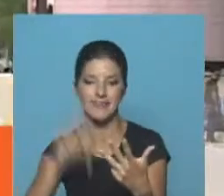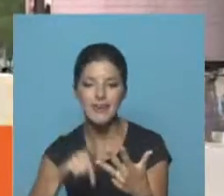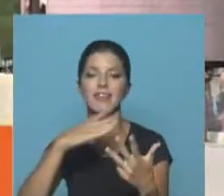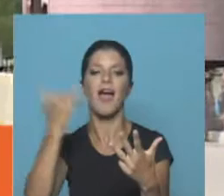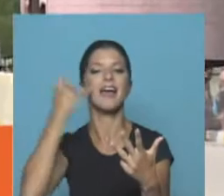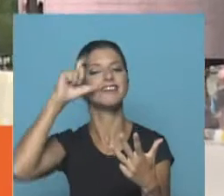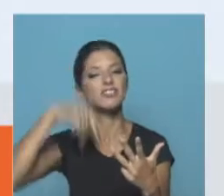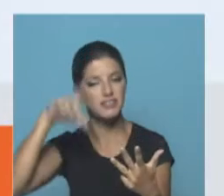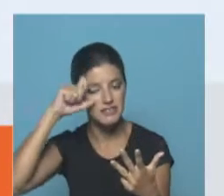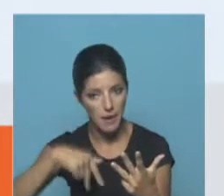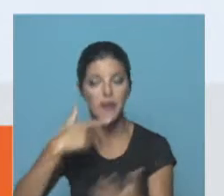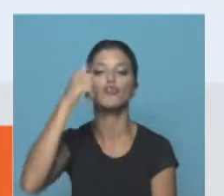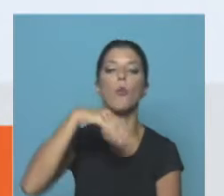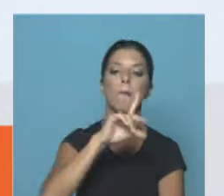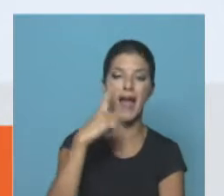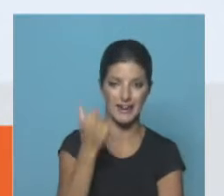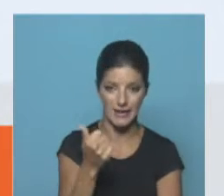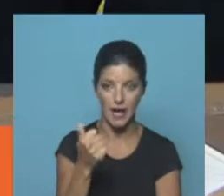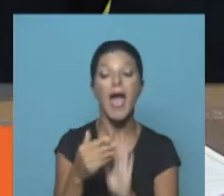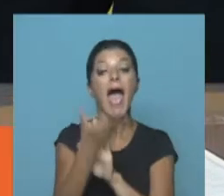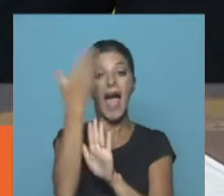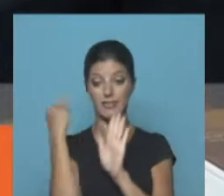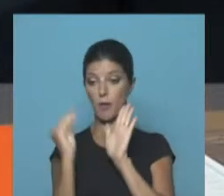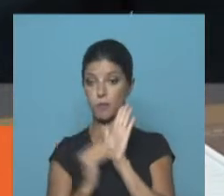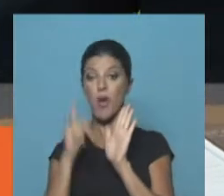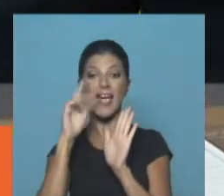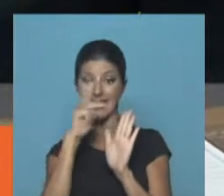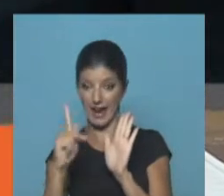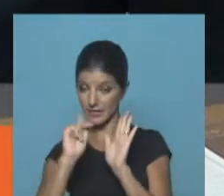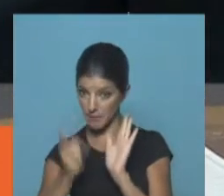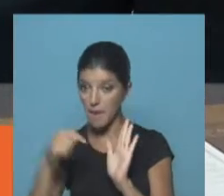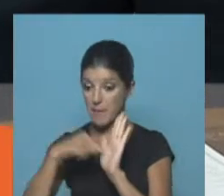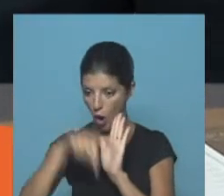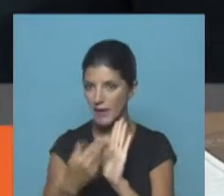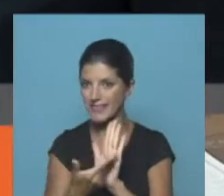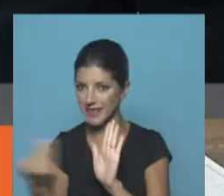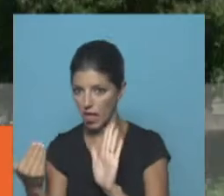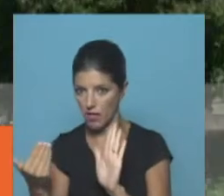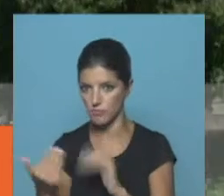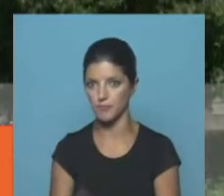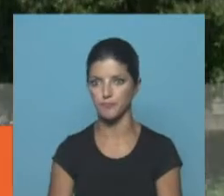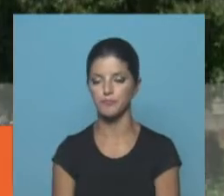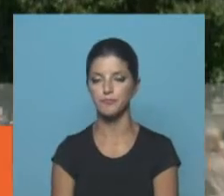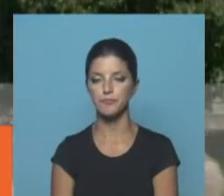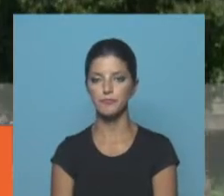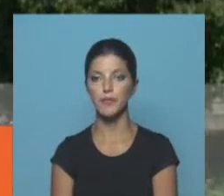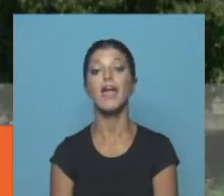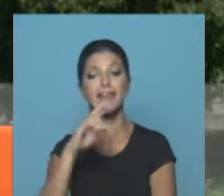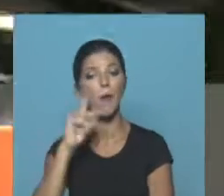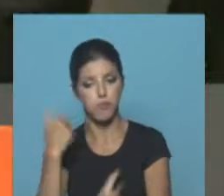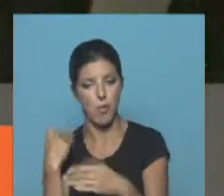pero exceptúa a Irak, que estaba presente en el primer decreto de la Casa Blanca. 3 de ellos